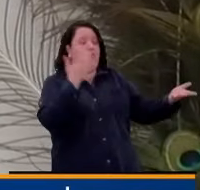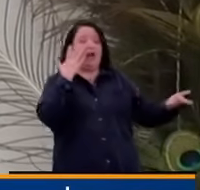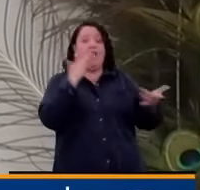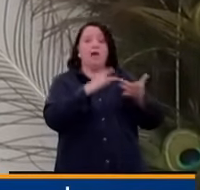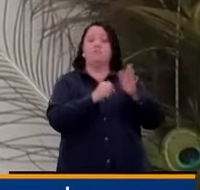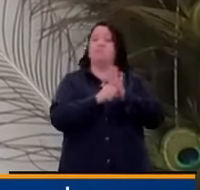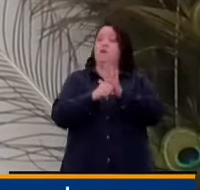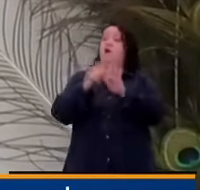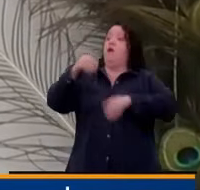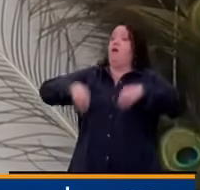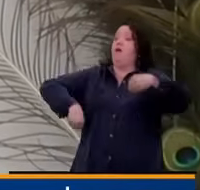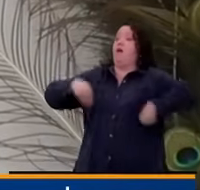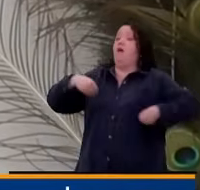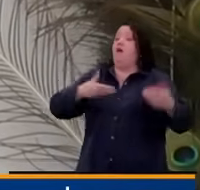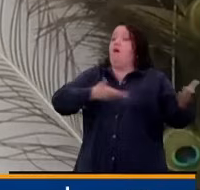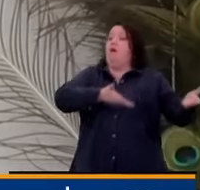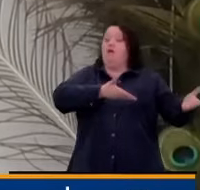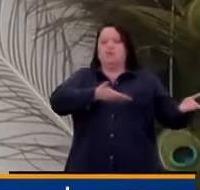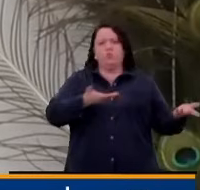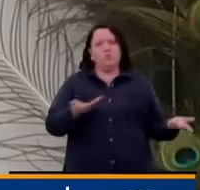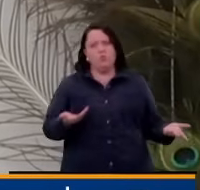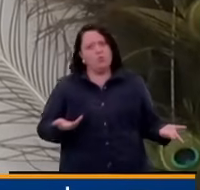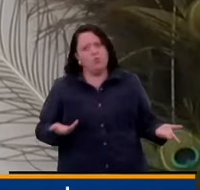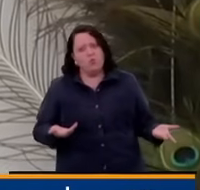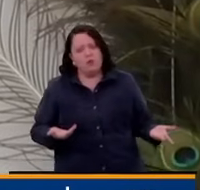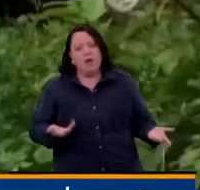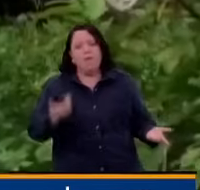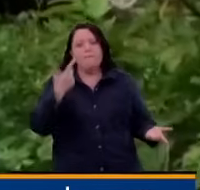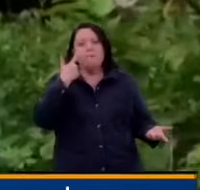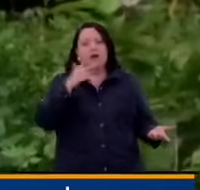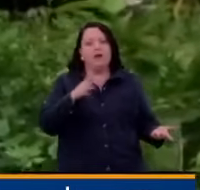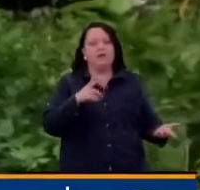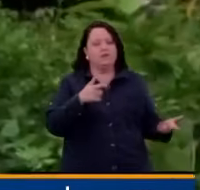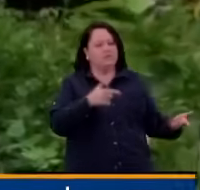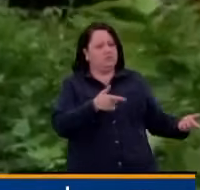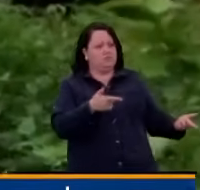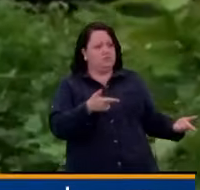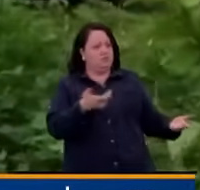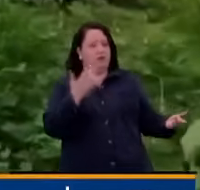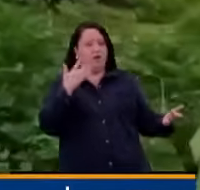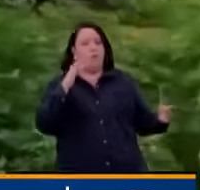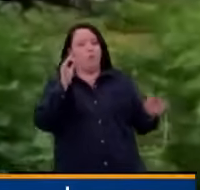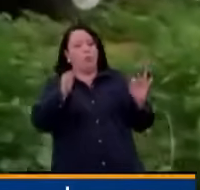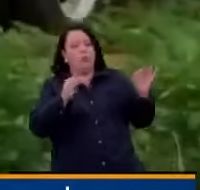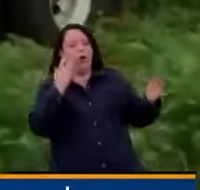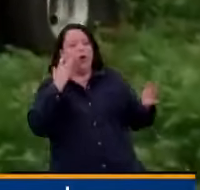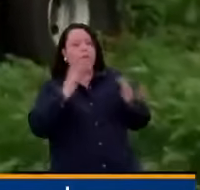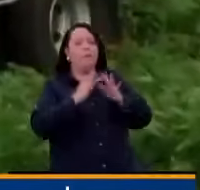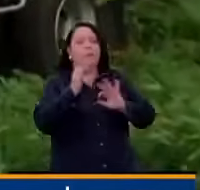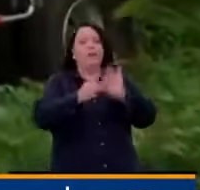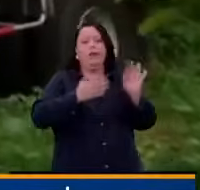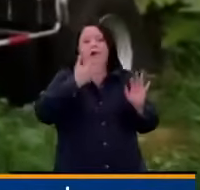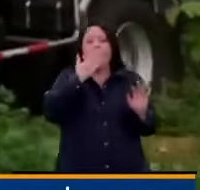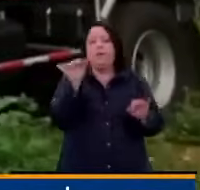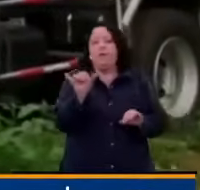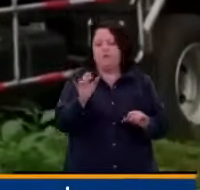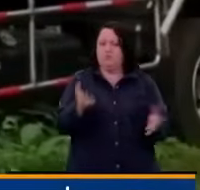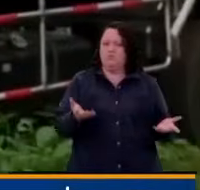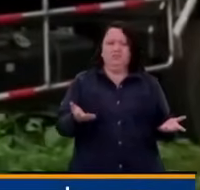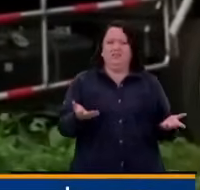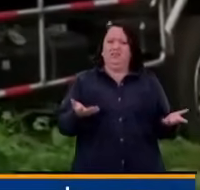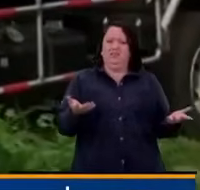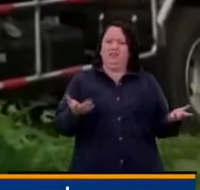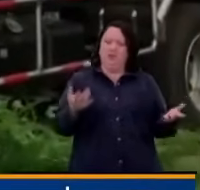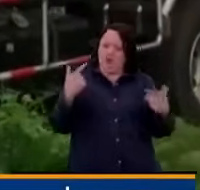de la corrupción y menos en un resguardo indígena. Entonces el gobierno nacional debe acelerar